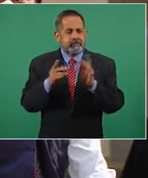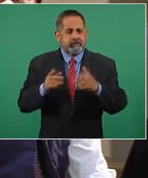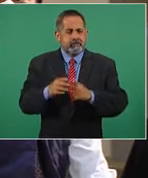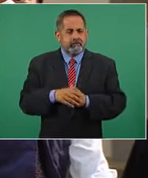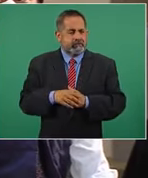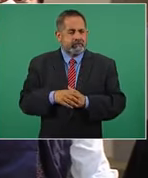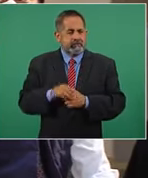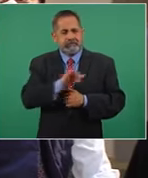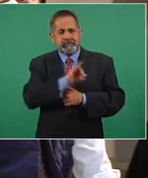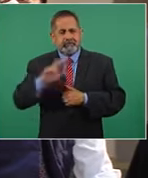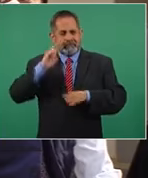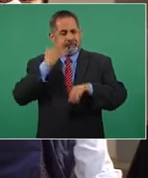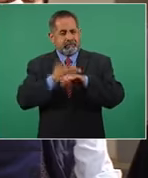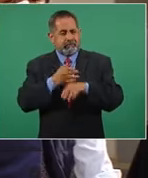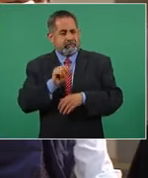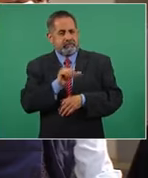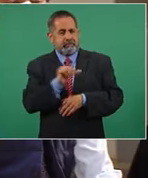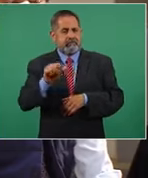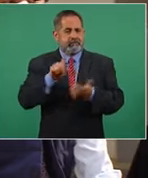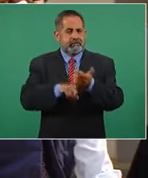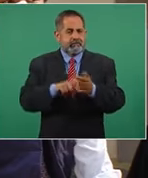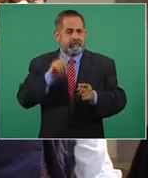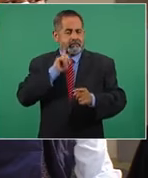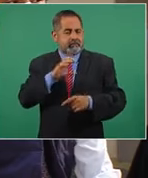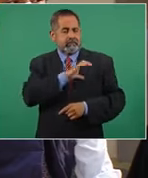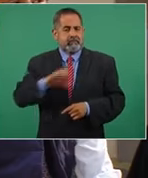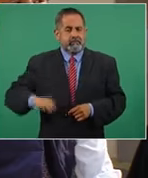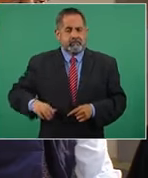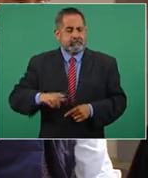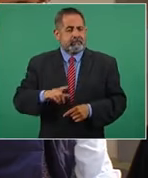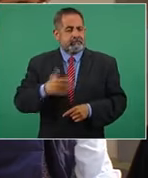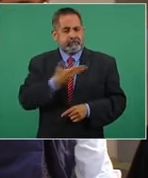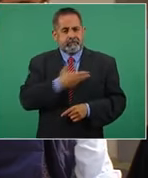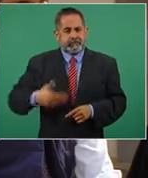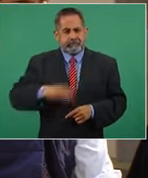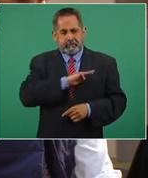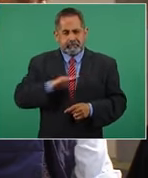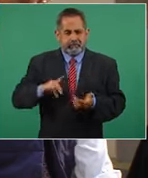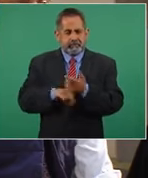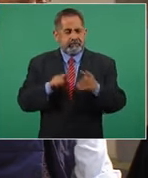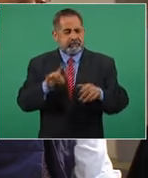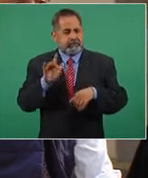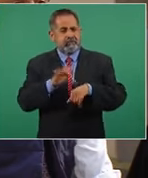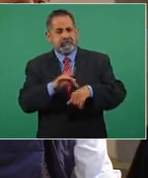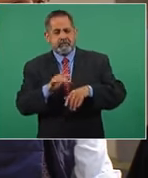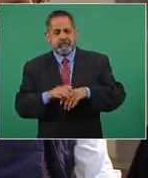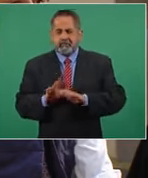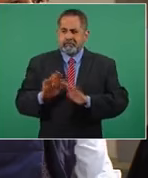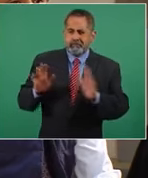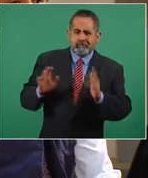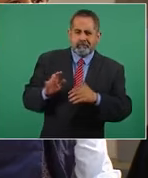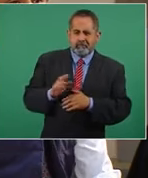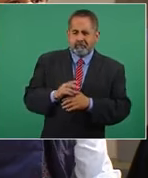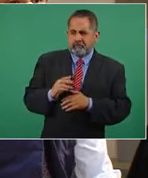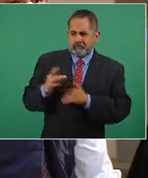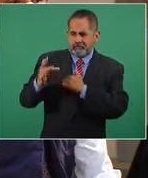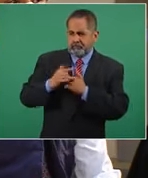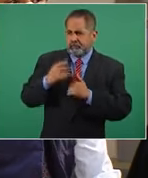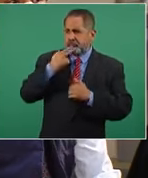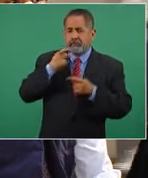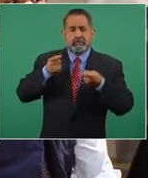muy irrespetuosa a una, pues incluso la candidata a la presidencia municipal de Juchipila. Ella ya también salió a decir que bueno, no va a permitir que la